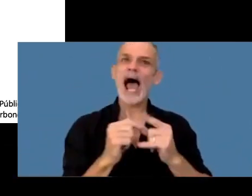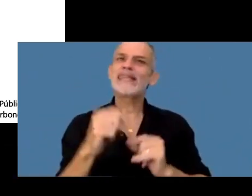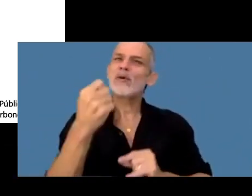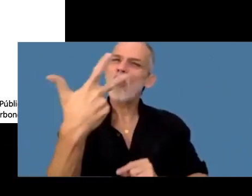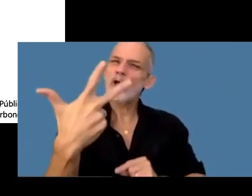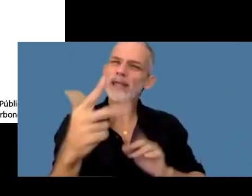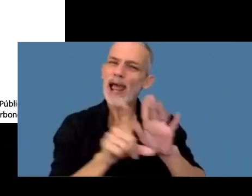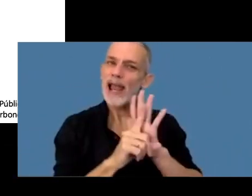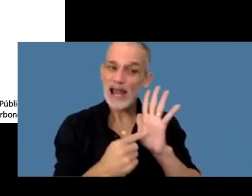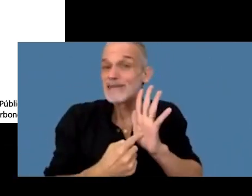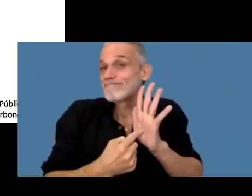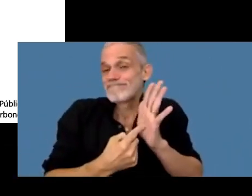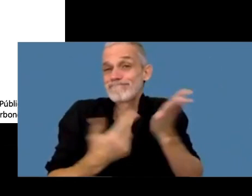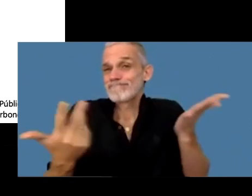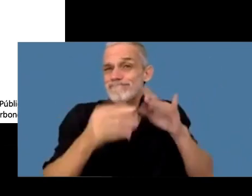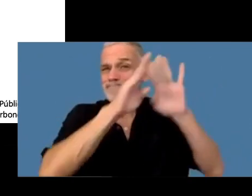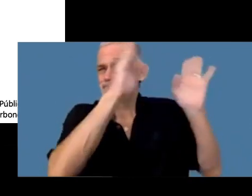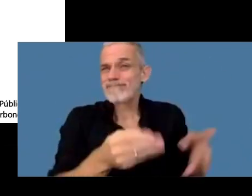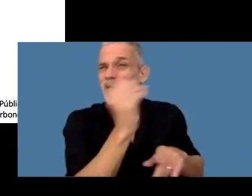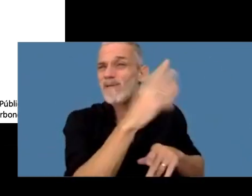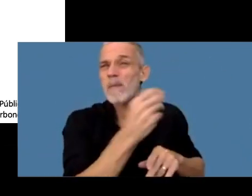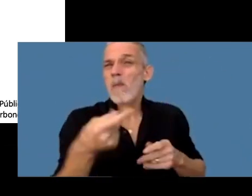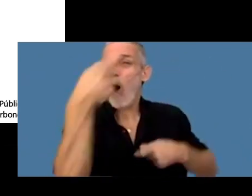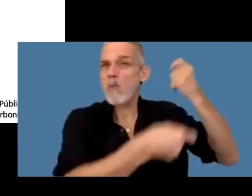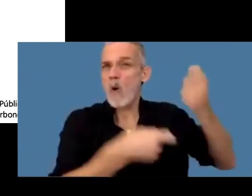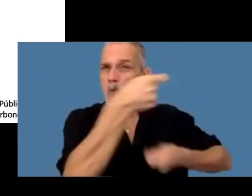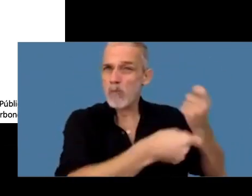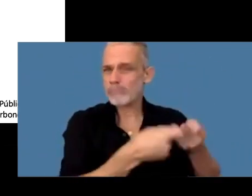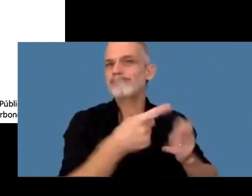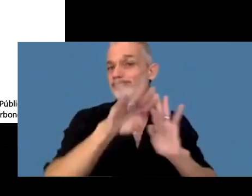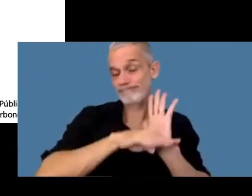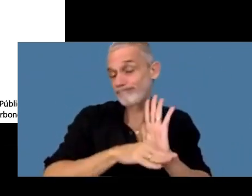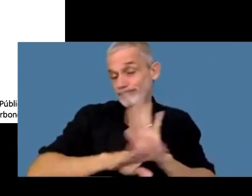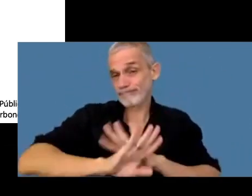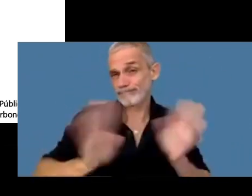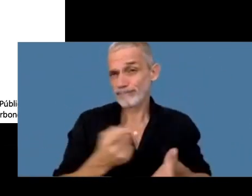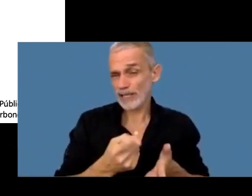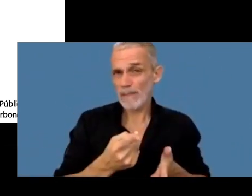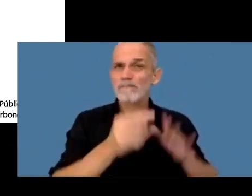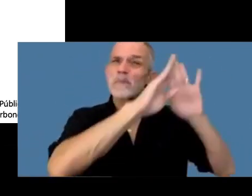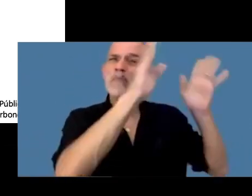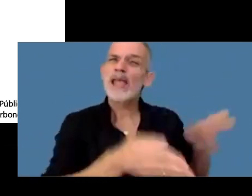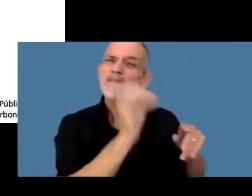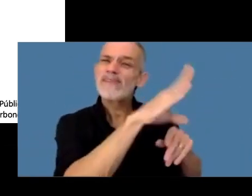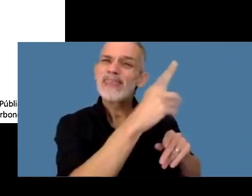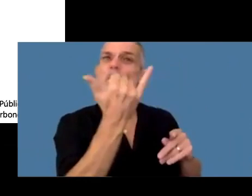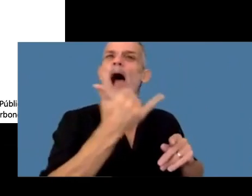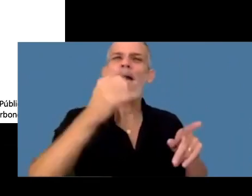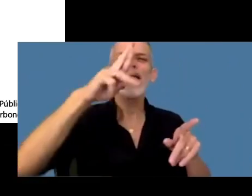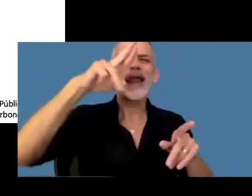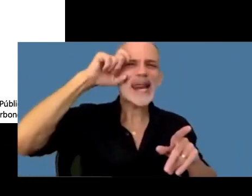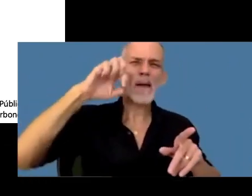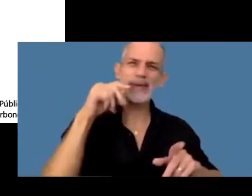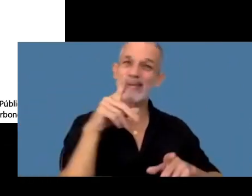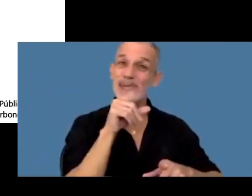hay dudas que la norma me está pidiendo esta pauta. Por más que el fideicomiso tenga el REPI, haya escrito el proyecto en el REPI,